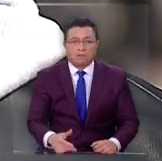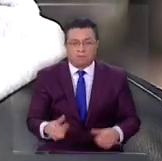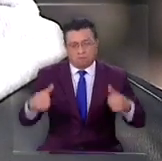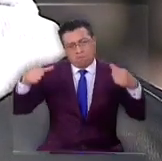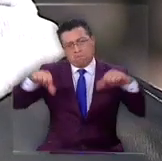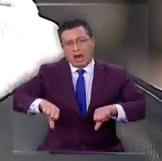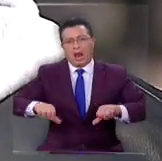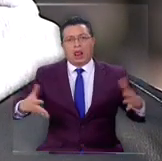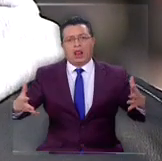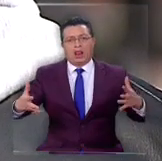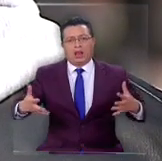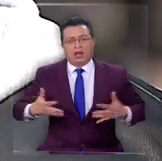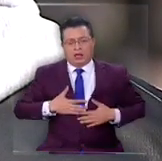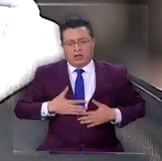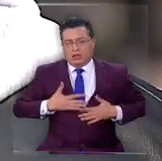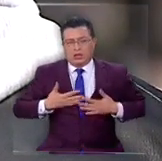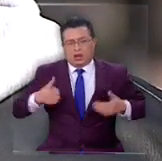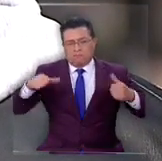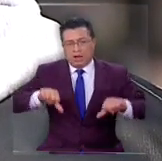Mal.